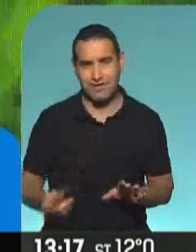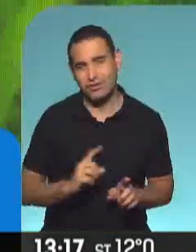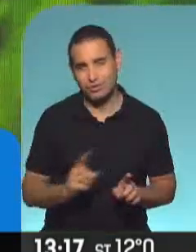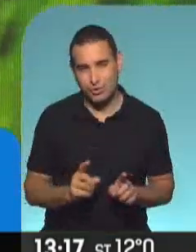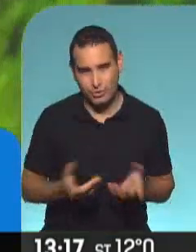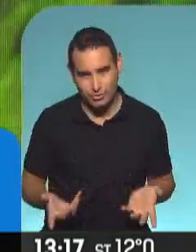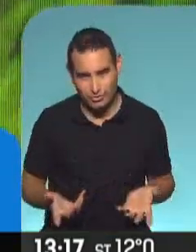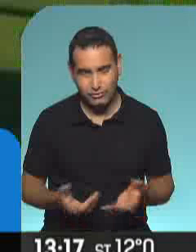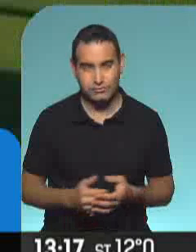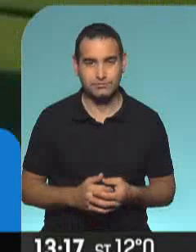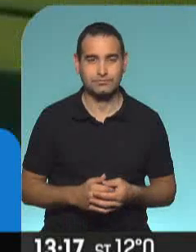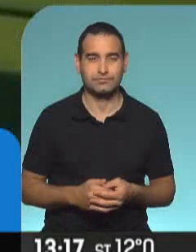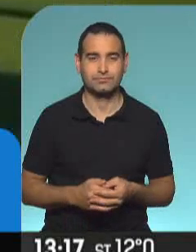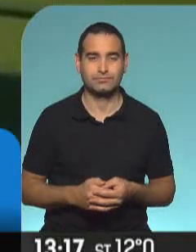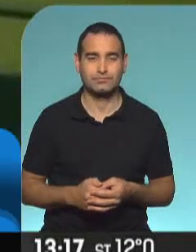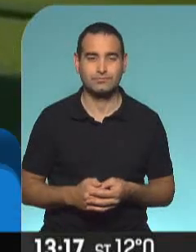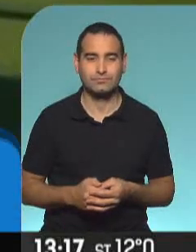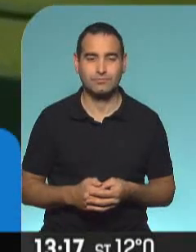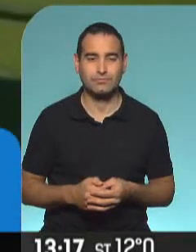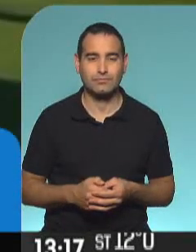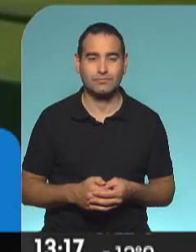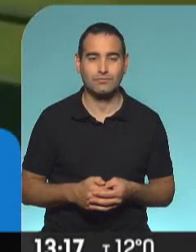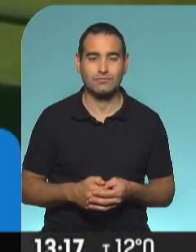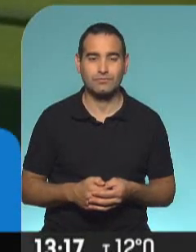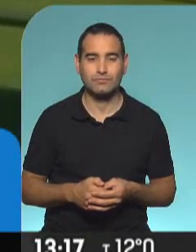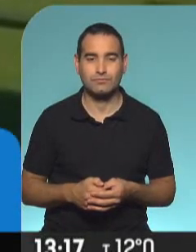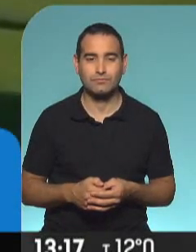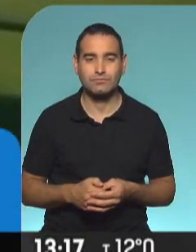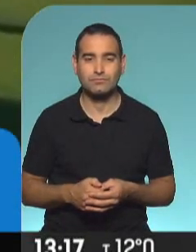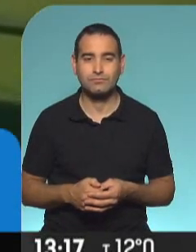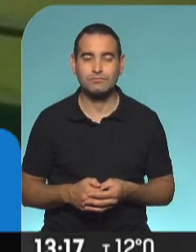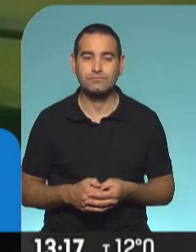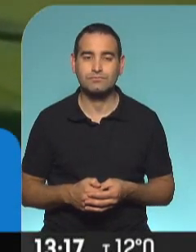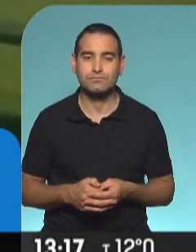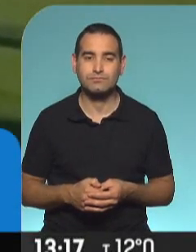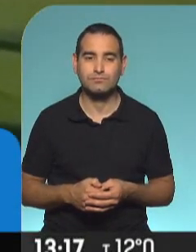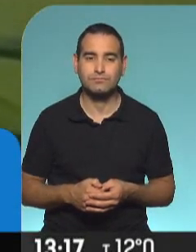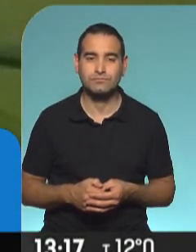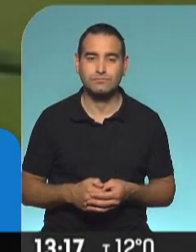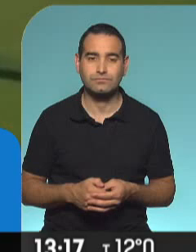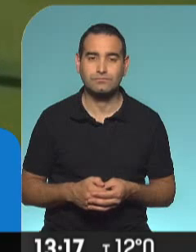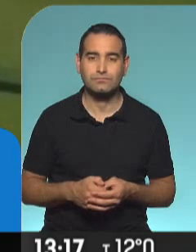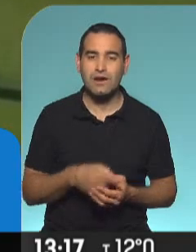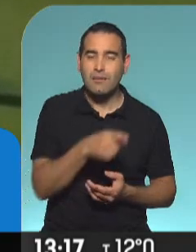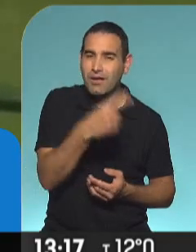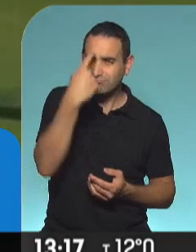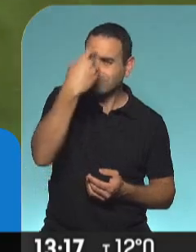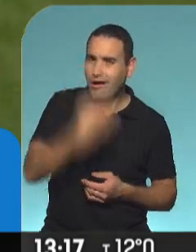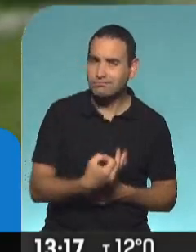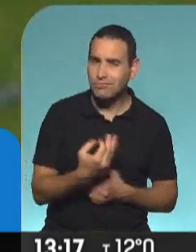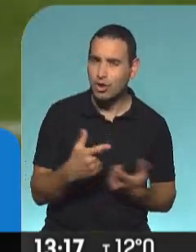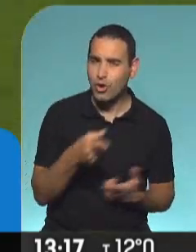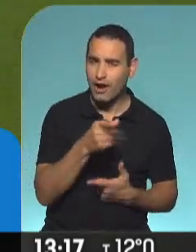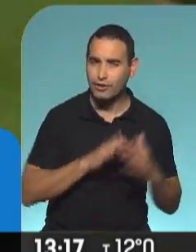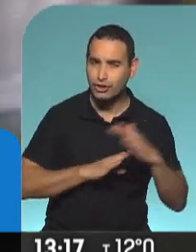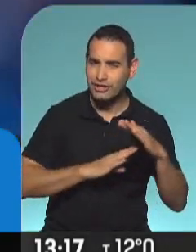hacer algo tan trágico, debido a que por la pandemia nos quedamos sin fútbol. Pero la falta de sentido común agrega un capítulo